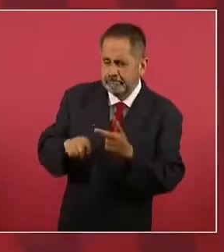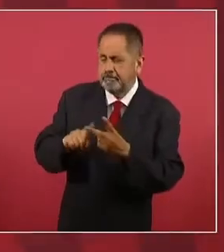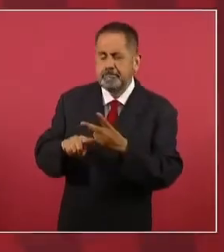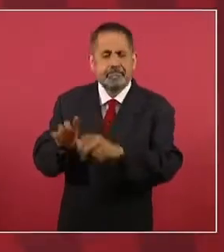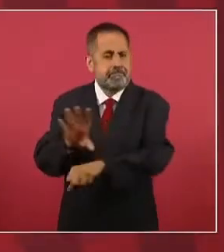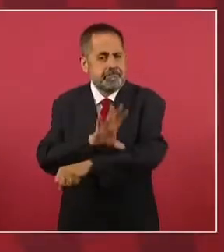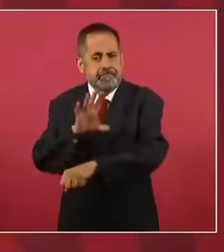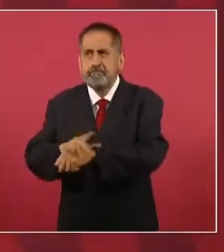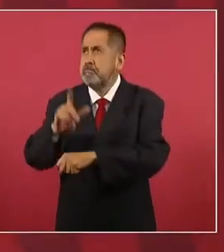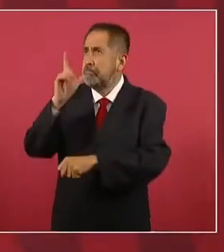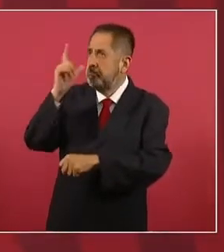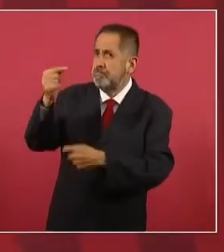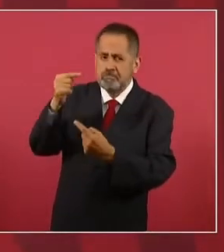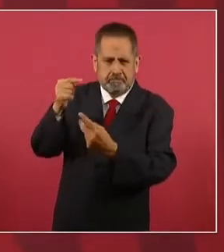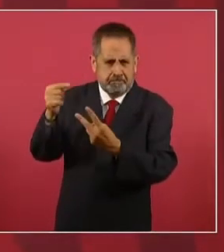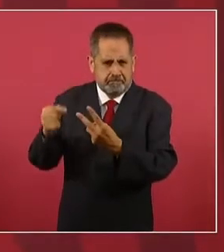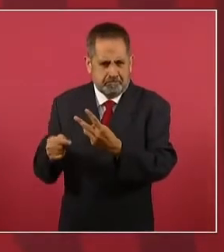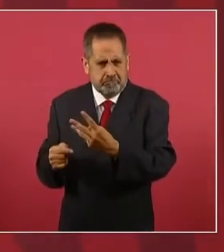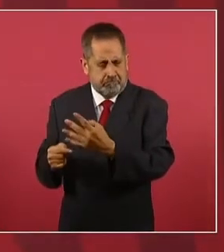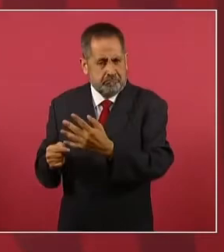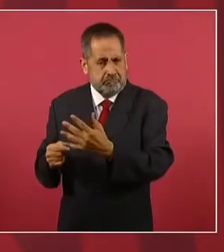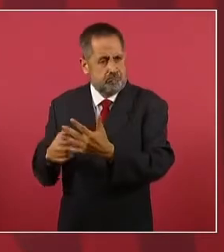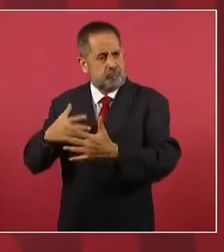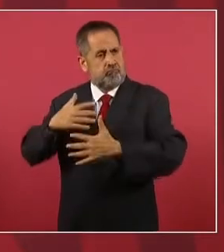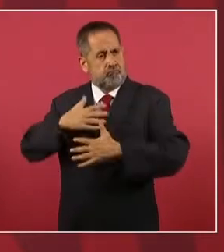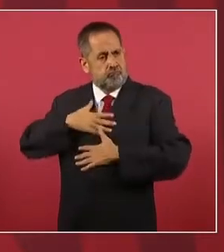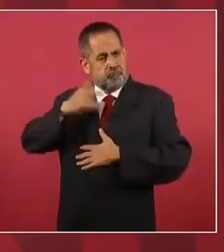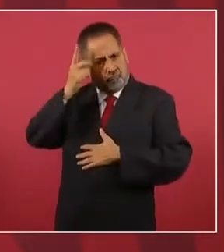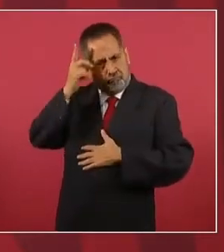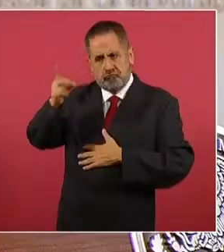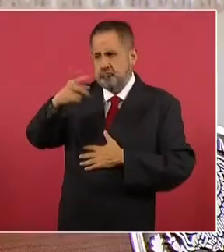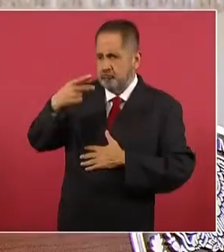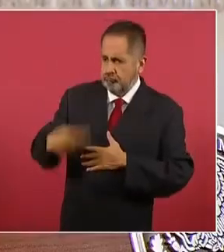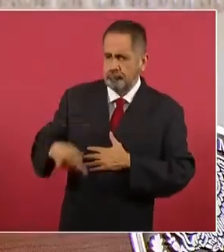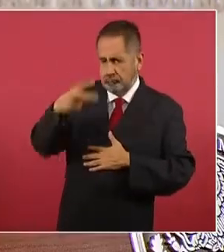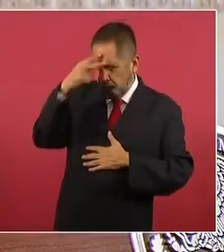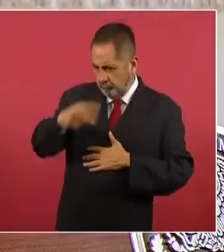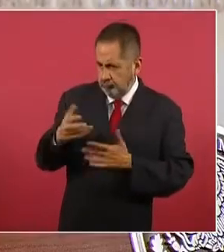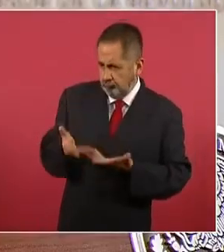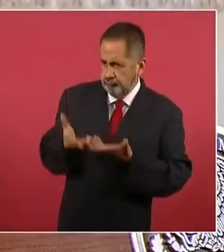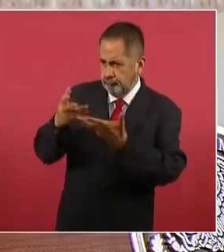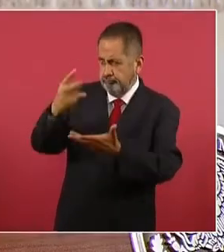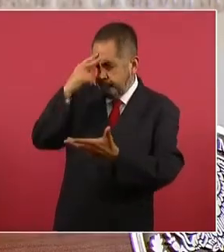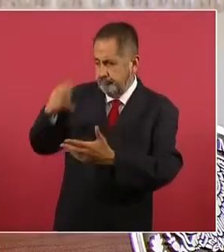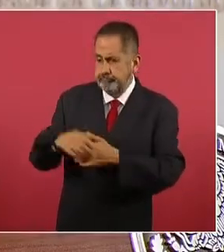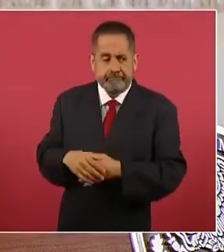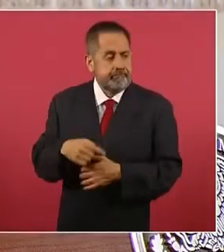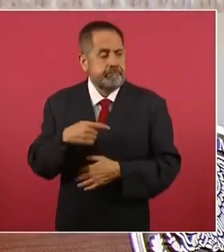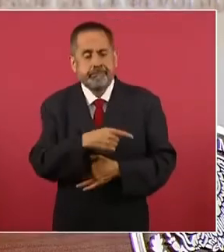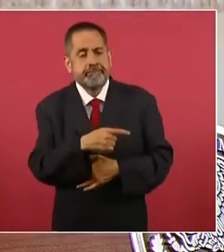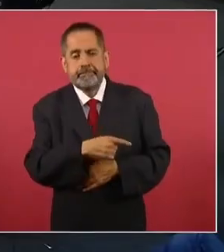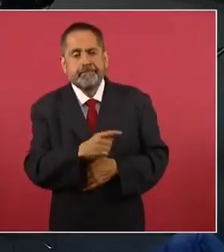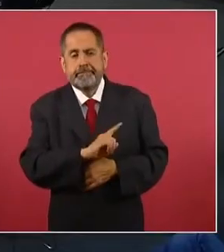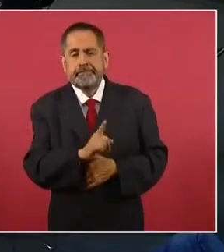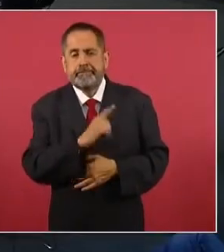industria eléctrica esté al servicio de los mexicanos,